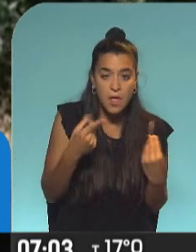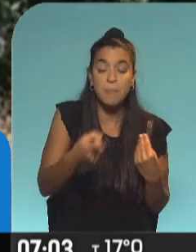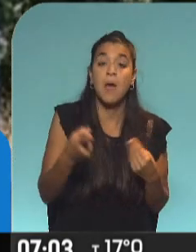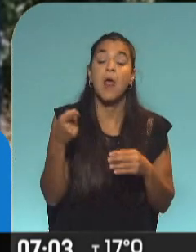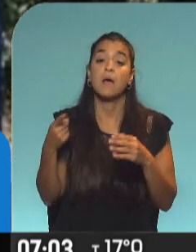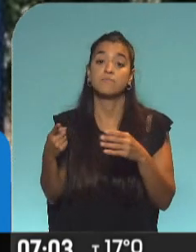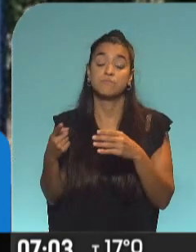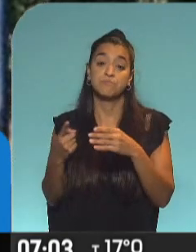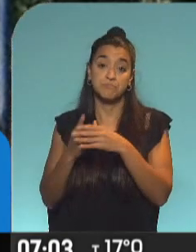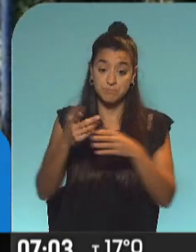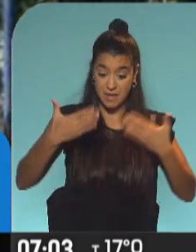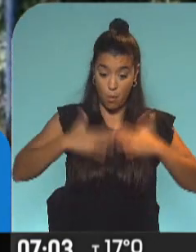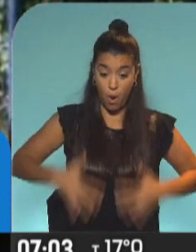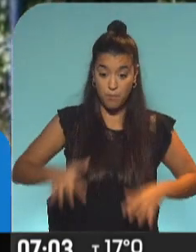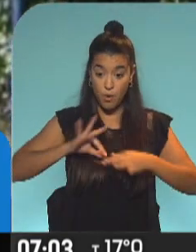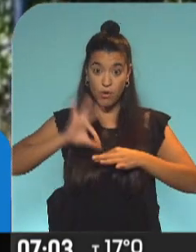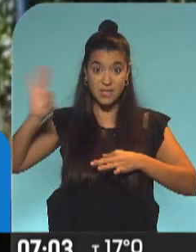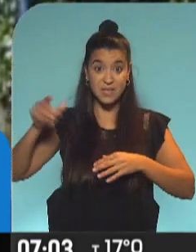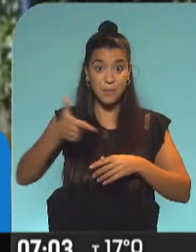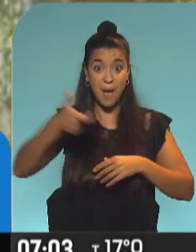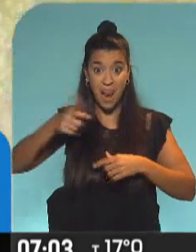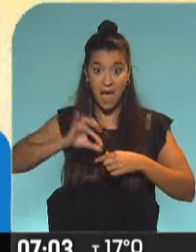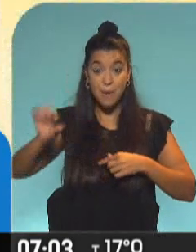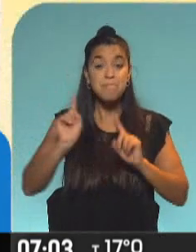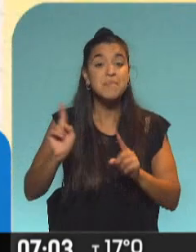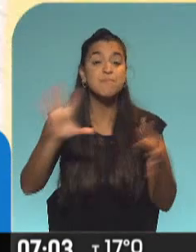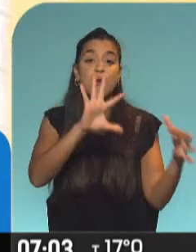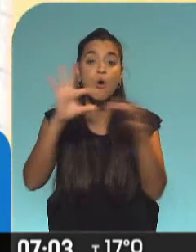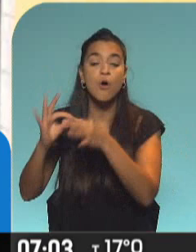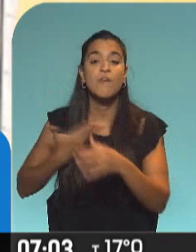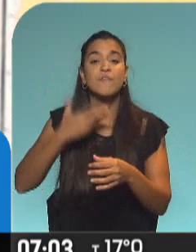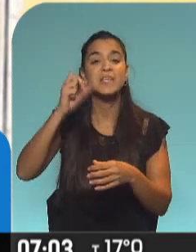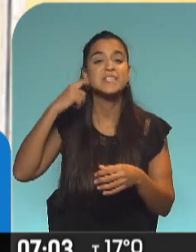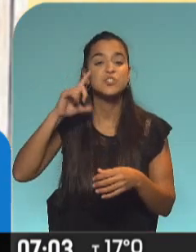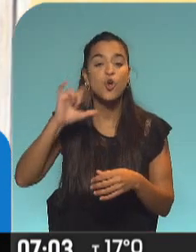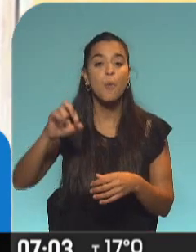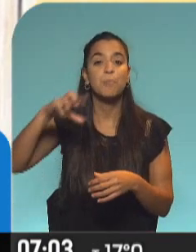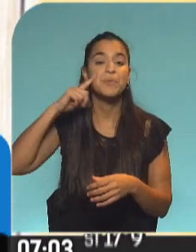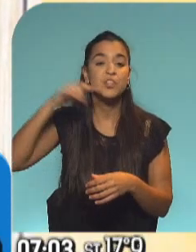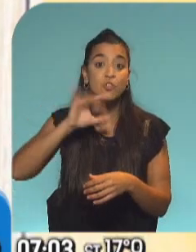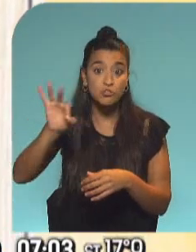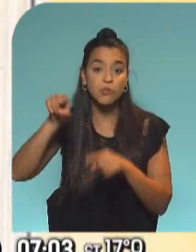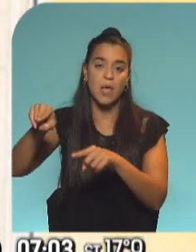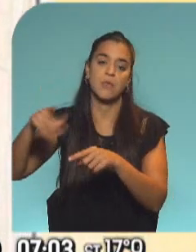proyectil extraído del cuerpo pertenecía al arma del prefecto Francisco Pintos e ir a juicio.